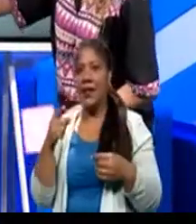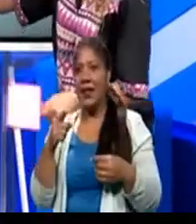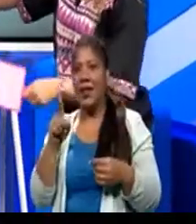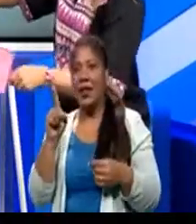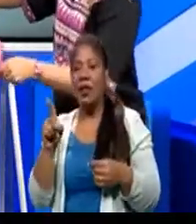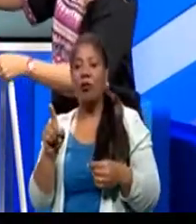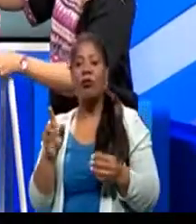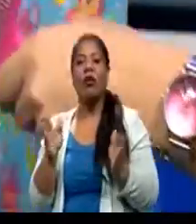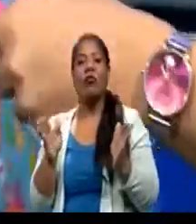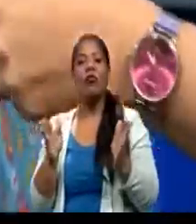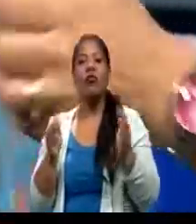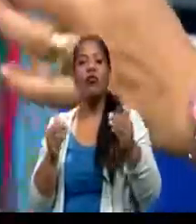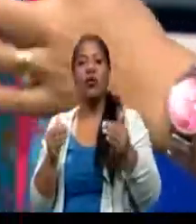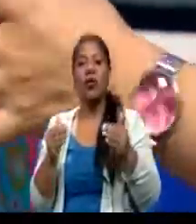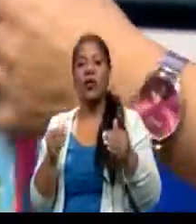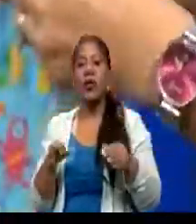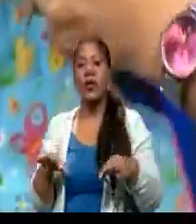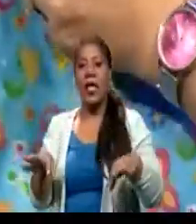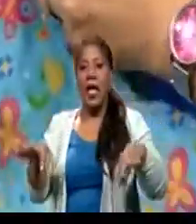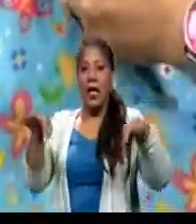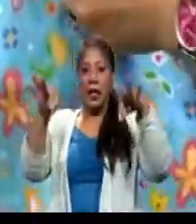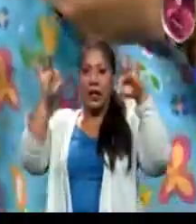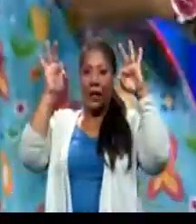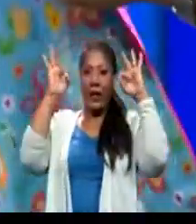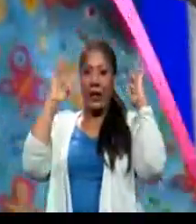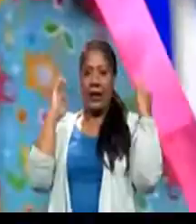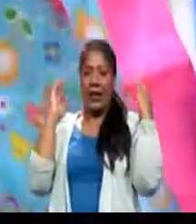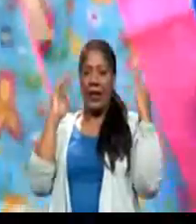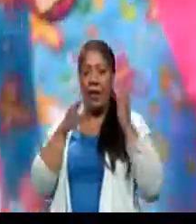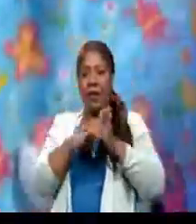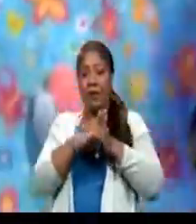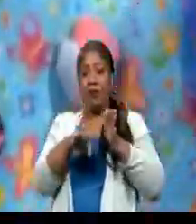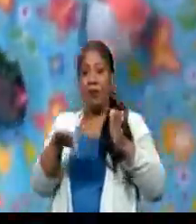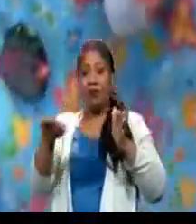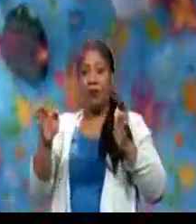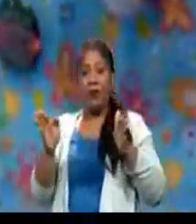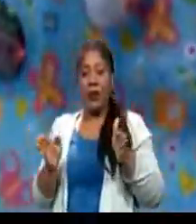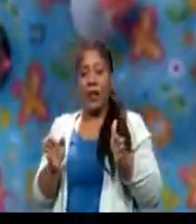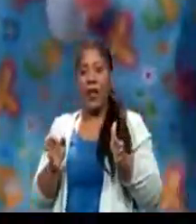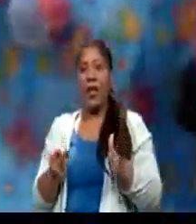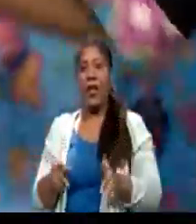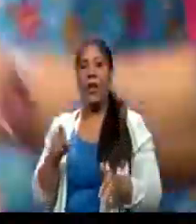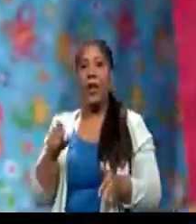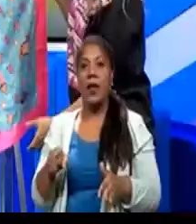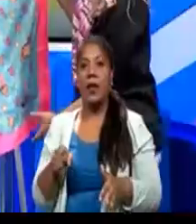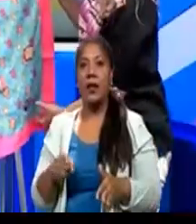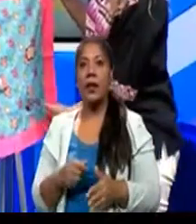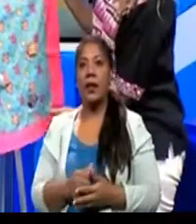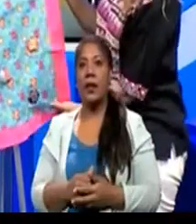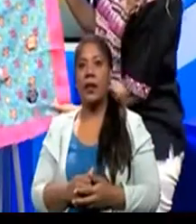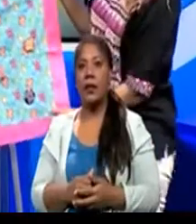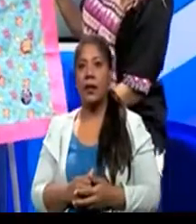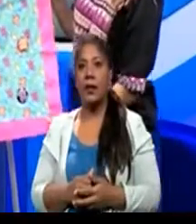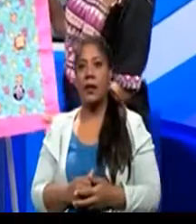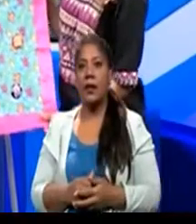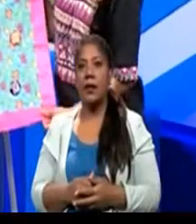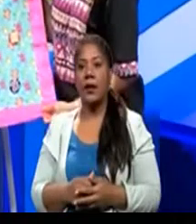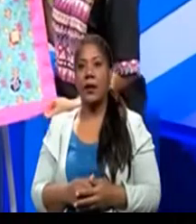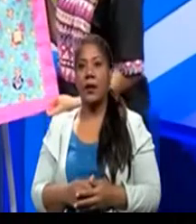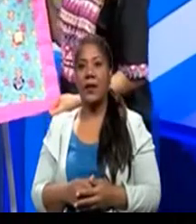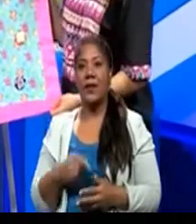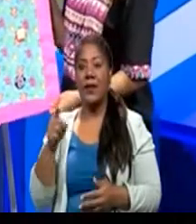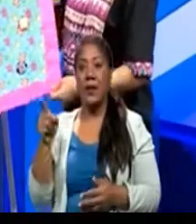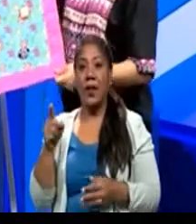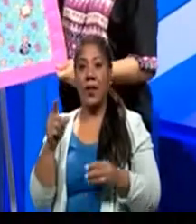Katia. Sí. Ya, el espejo lo pongo acá. Sí, perfecto, gracias, maestra. Y bueno, aquí tenemos esta pequeña sábana. Yo le llamo